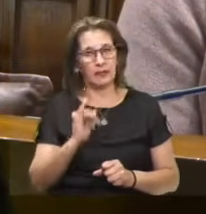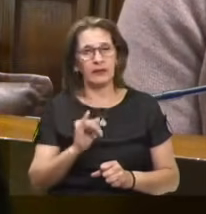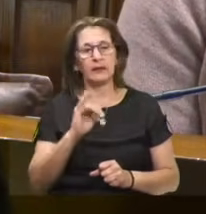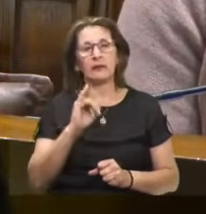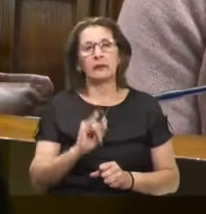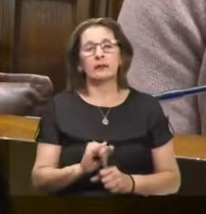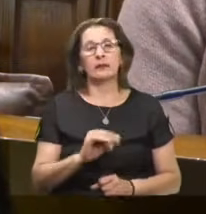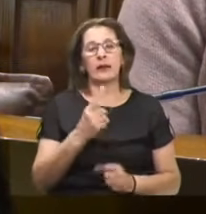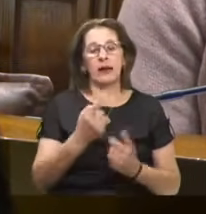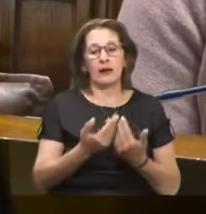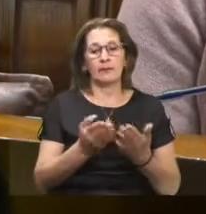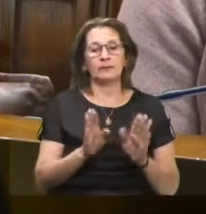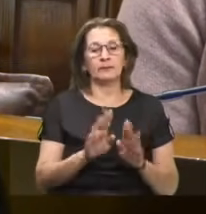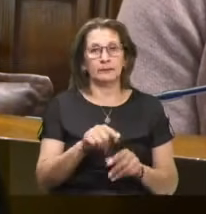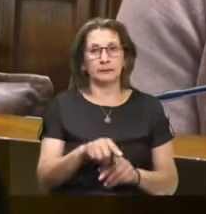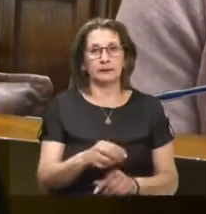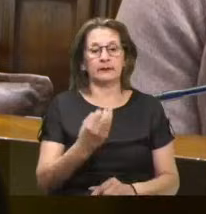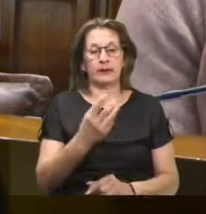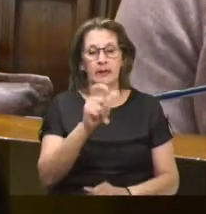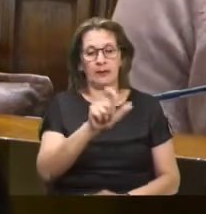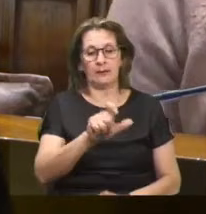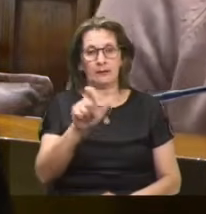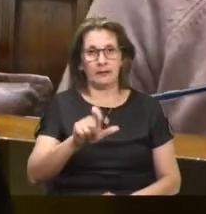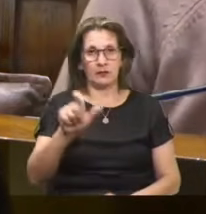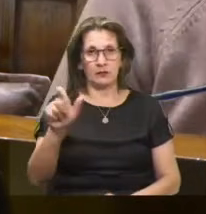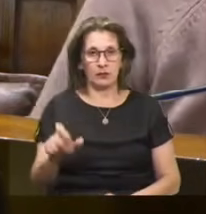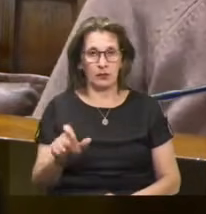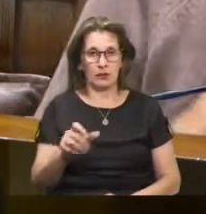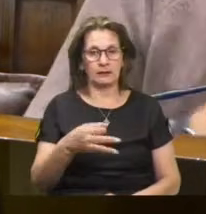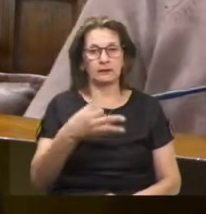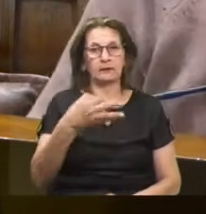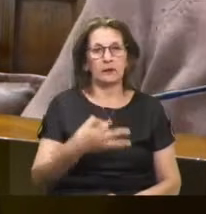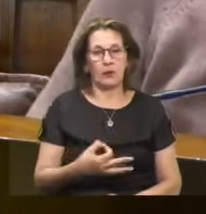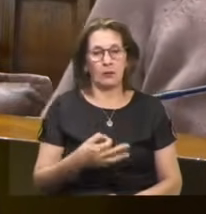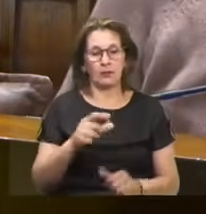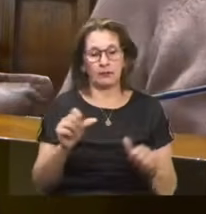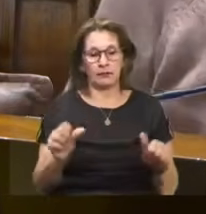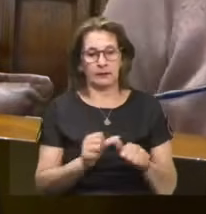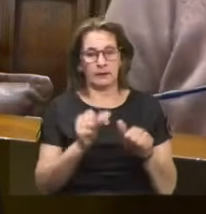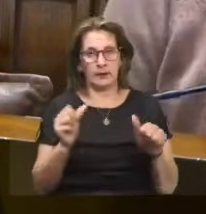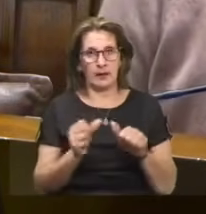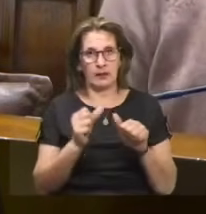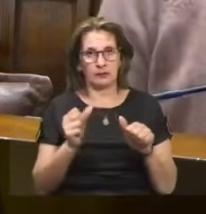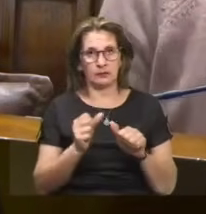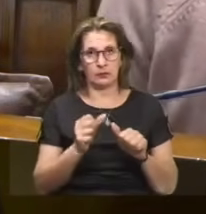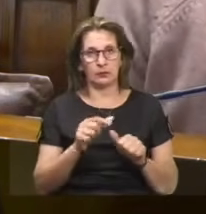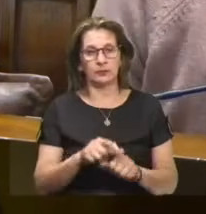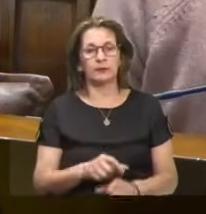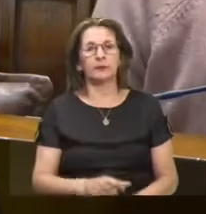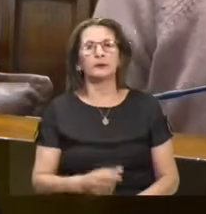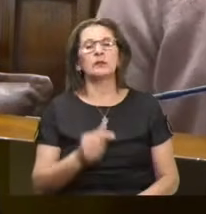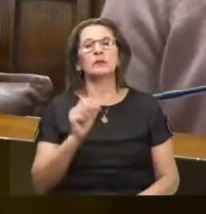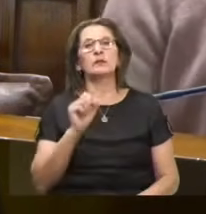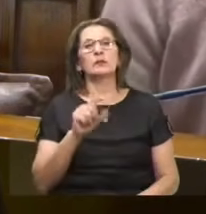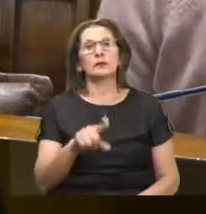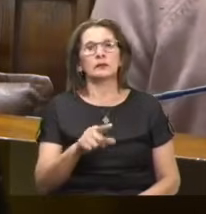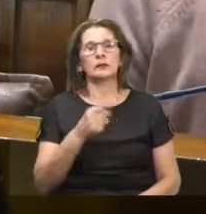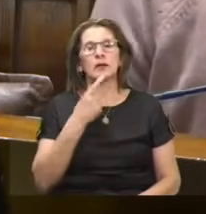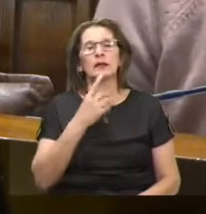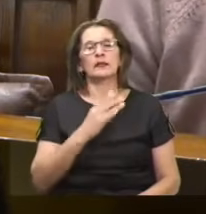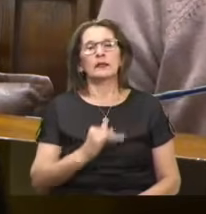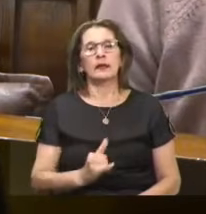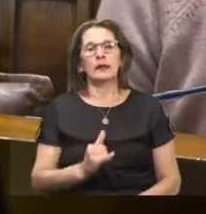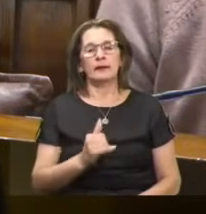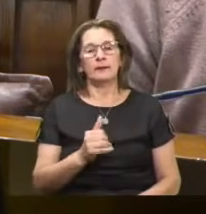partiendo de la premisa de que las personas se comportan en sus actos conforme a la razón, sustentan el